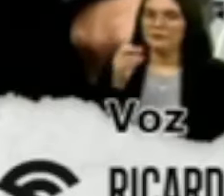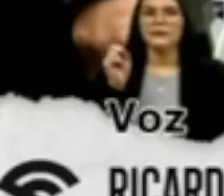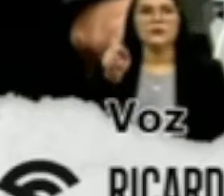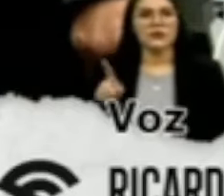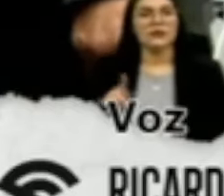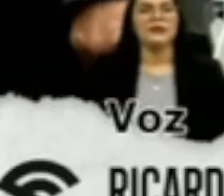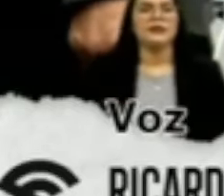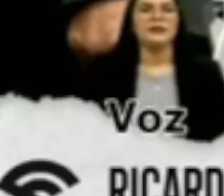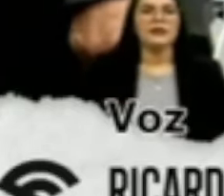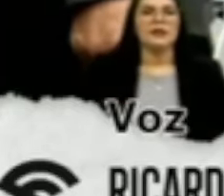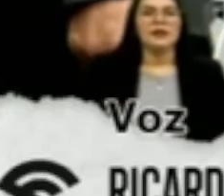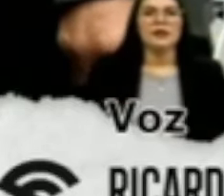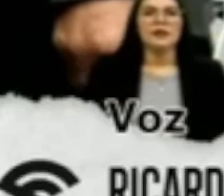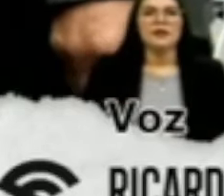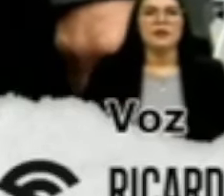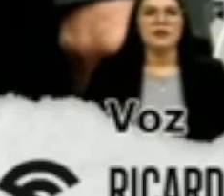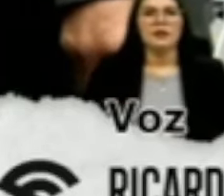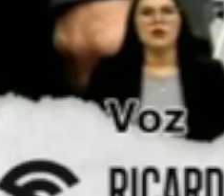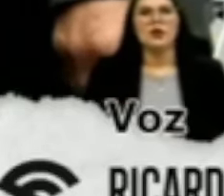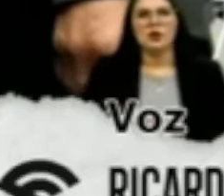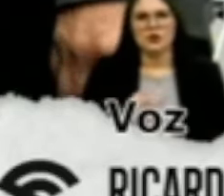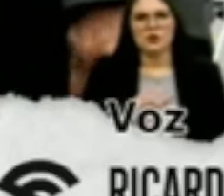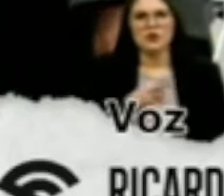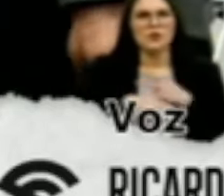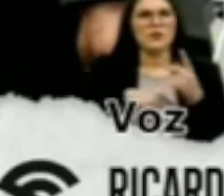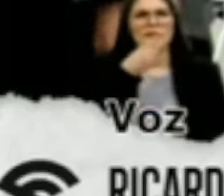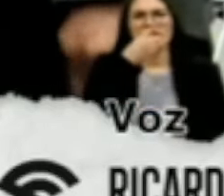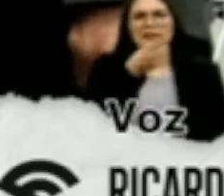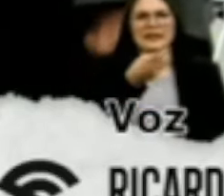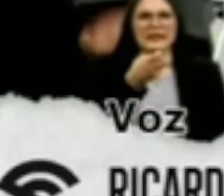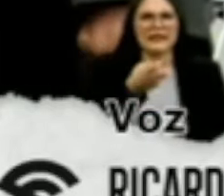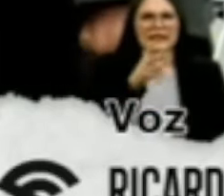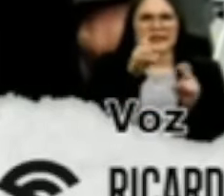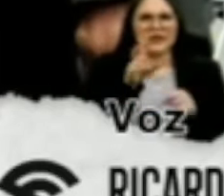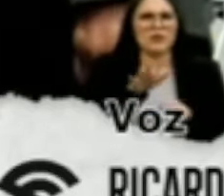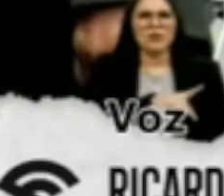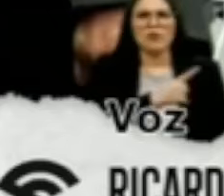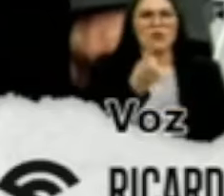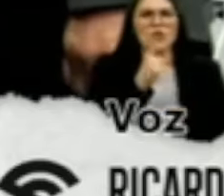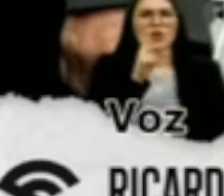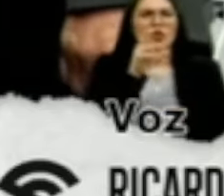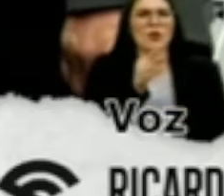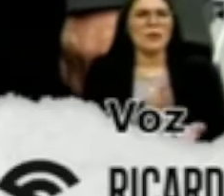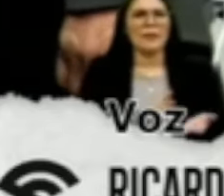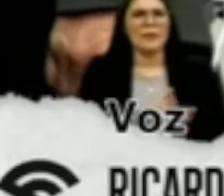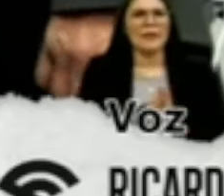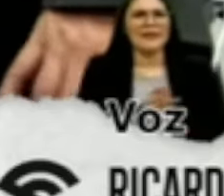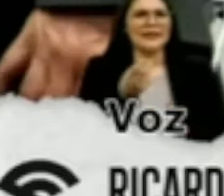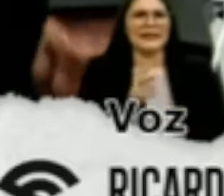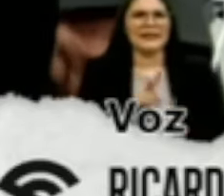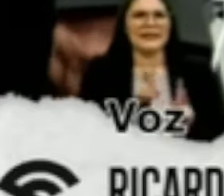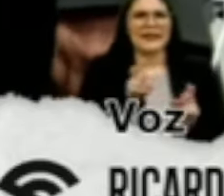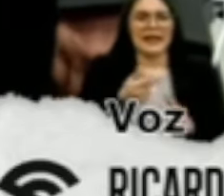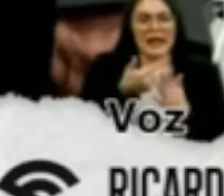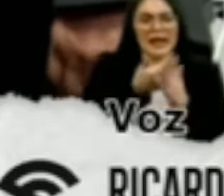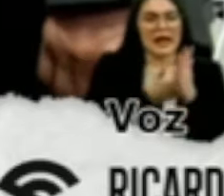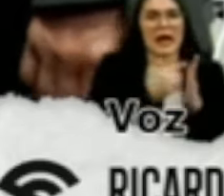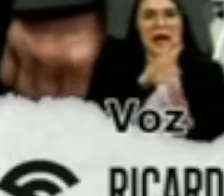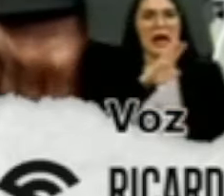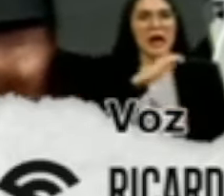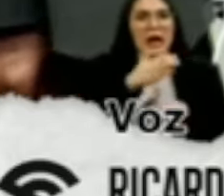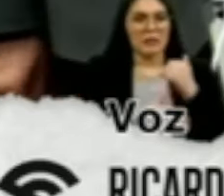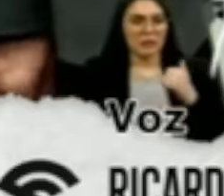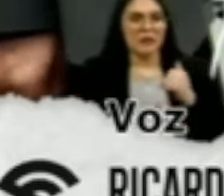de que esta reforma, desde mi punto de vista, vaya a ser detenida. A lo mejor va a ser alargada la sesión,